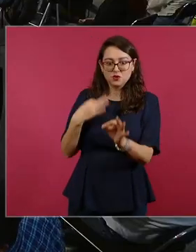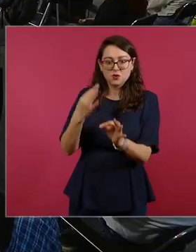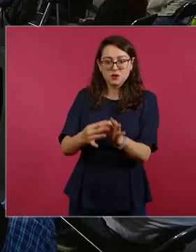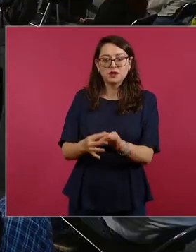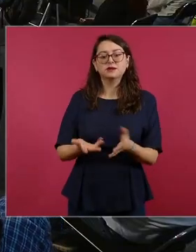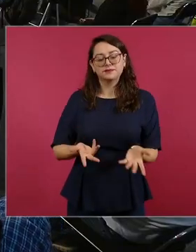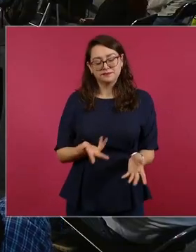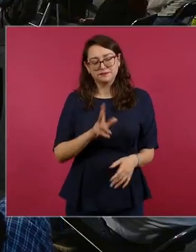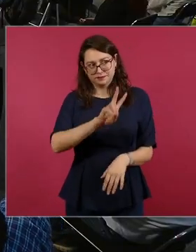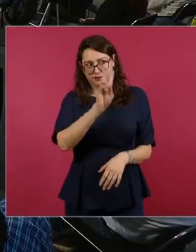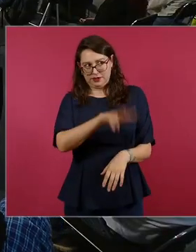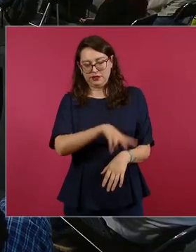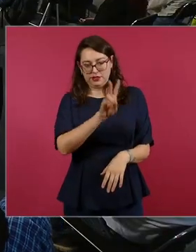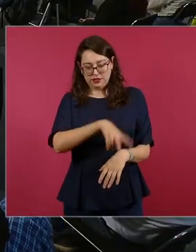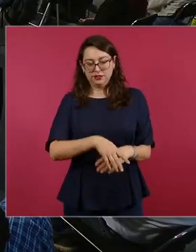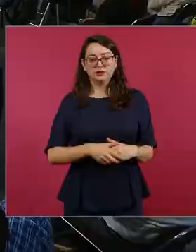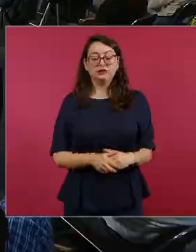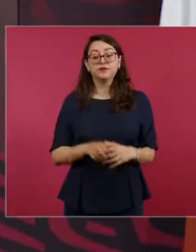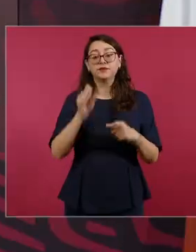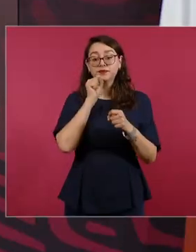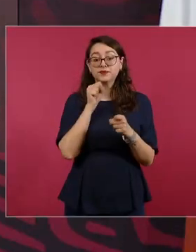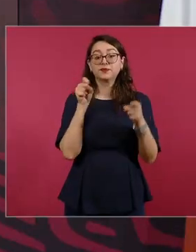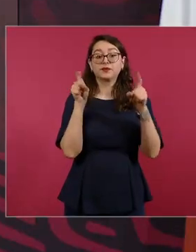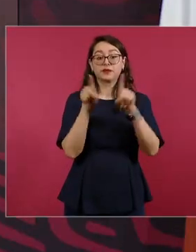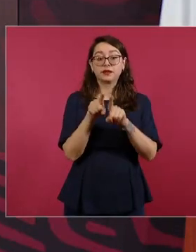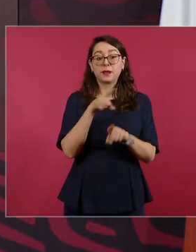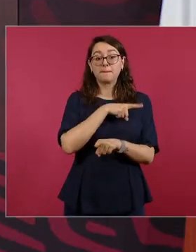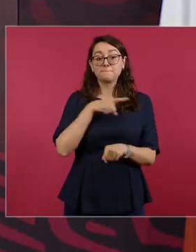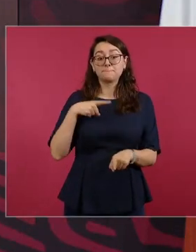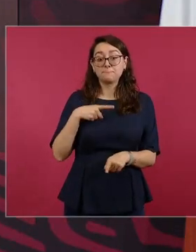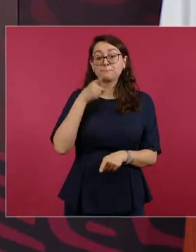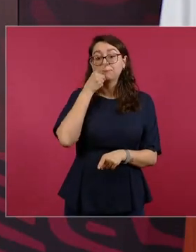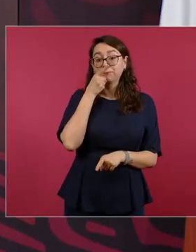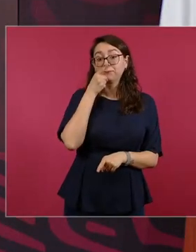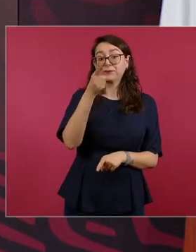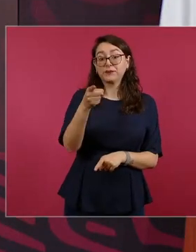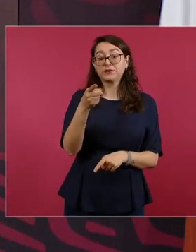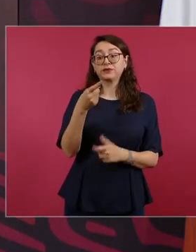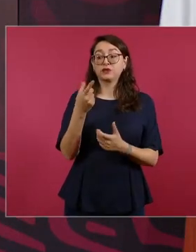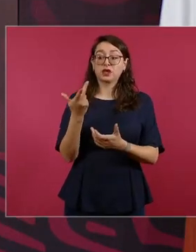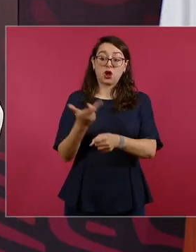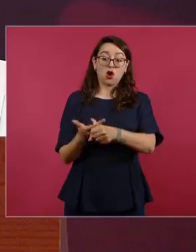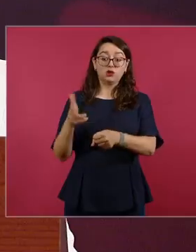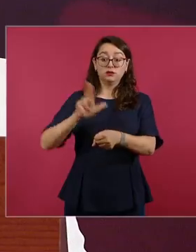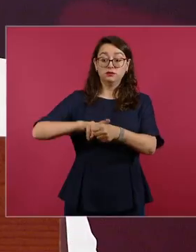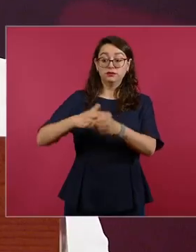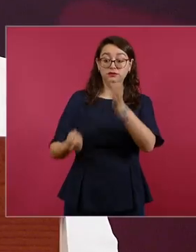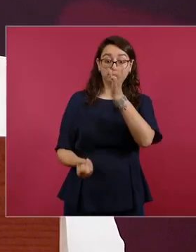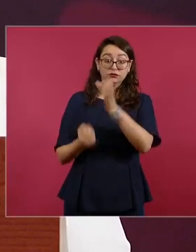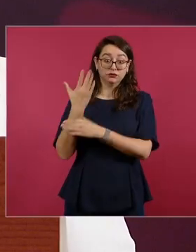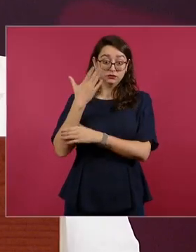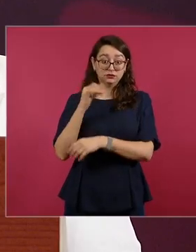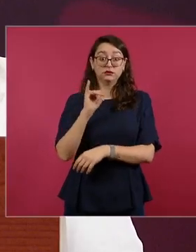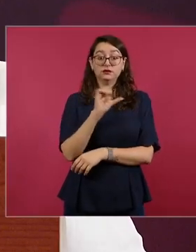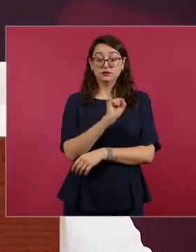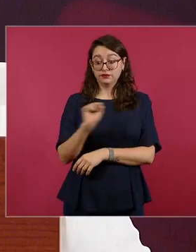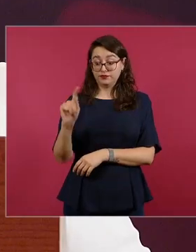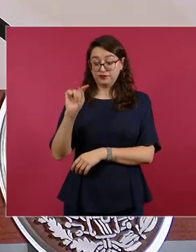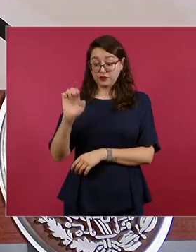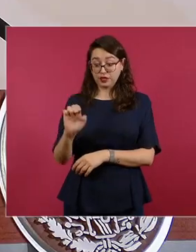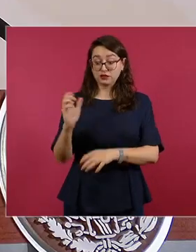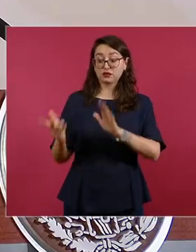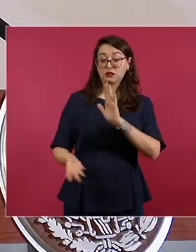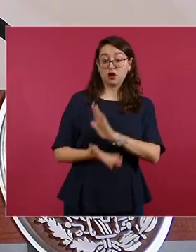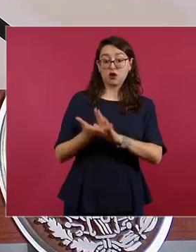parte también es los hospitales nuevos el Issste está construyendo seis